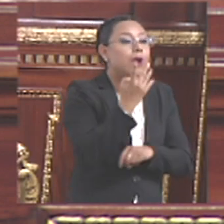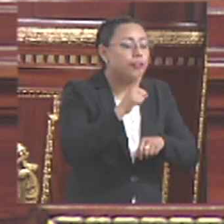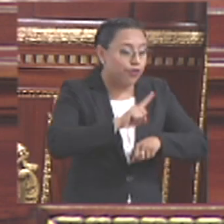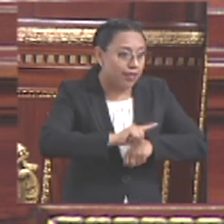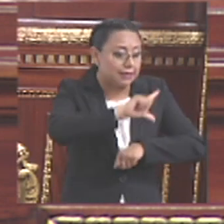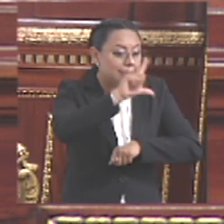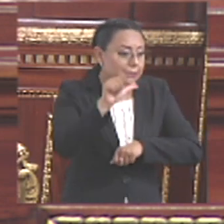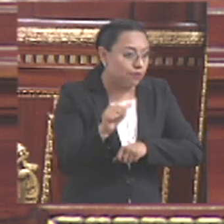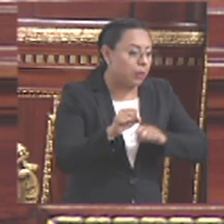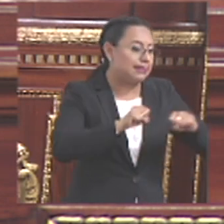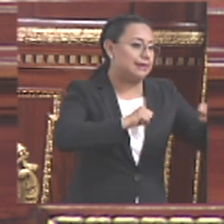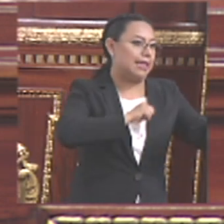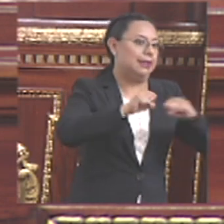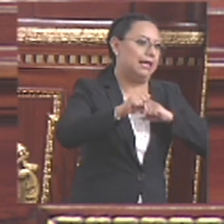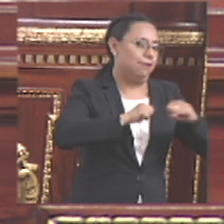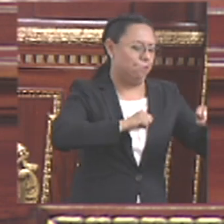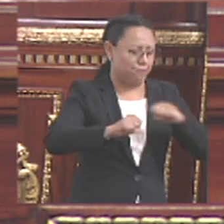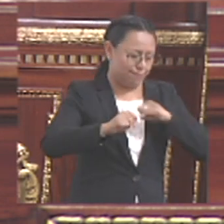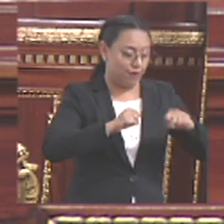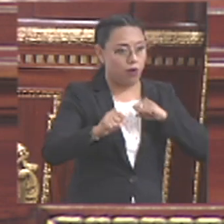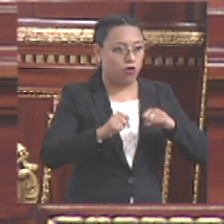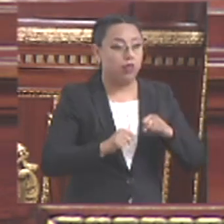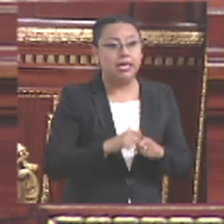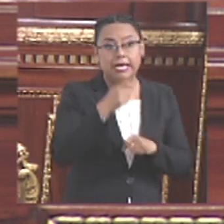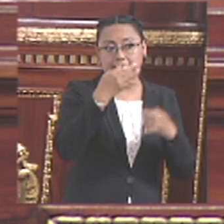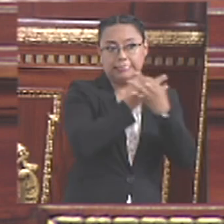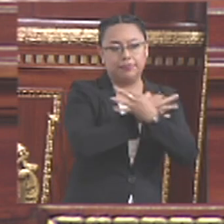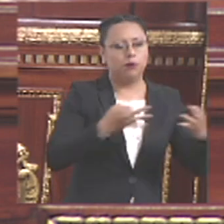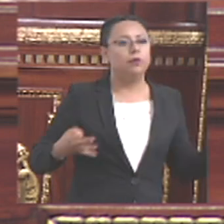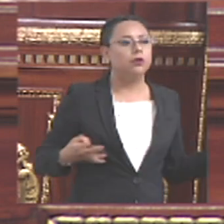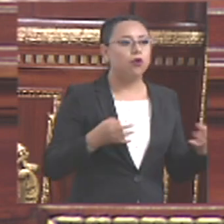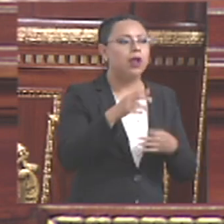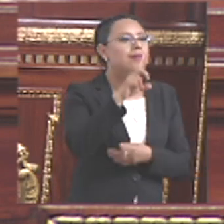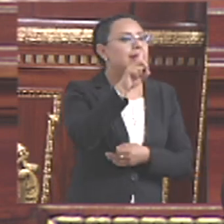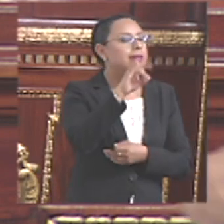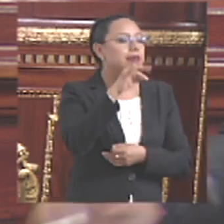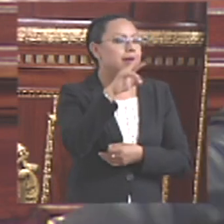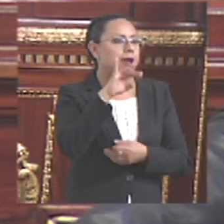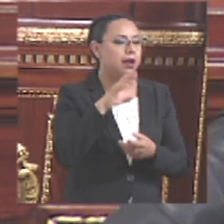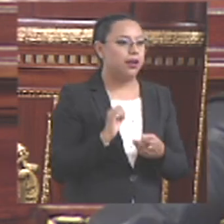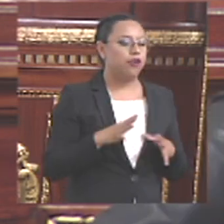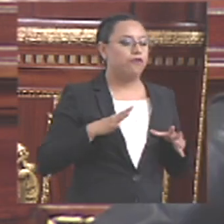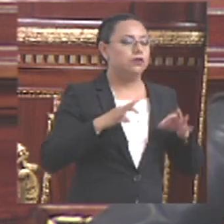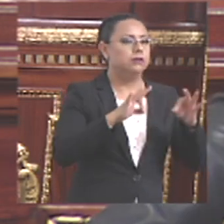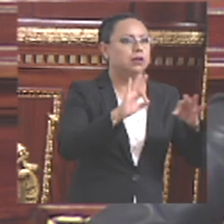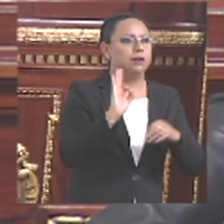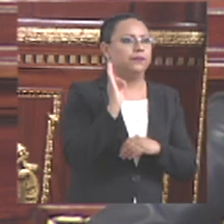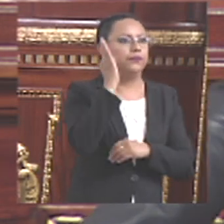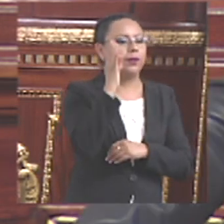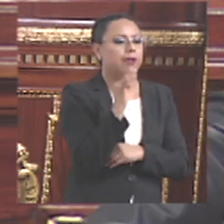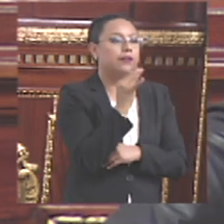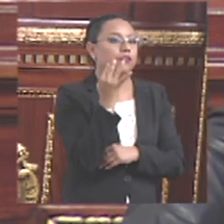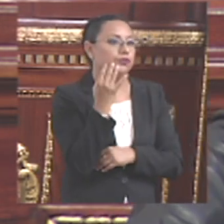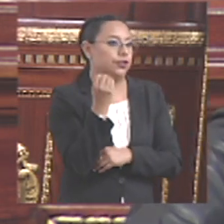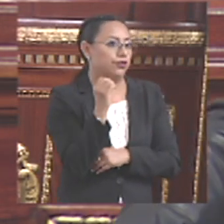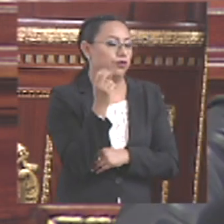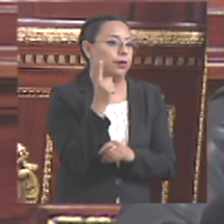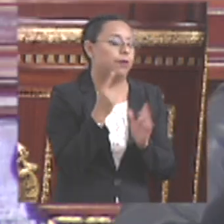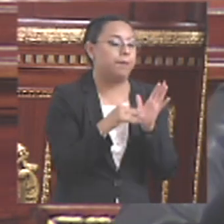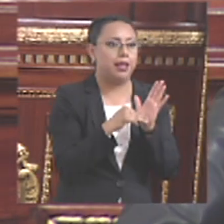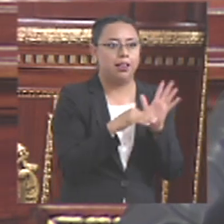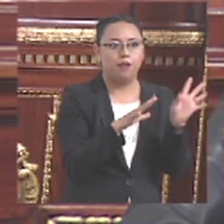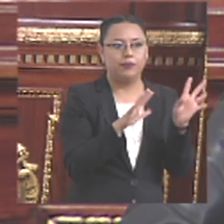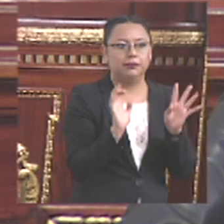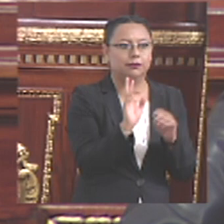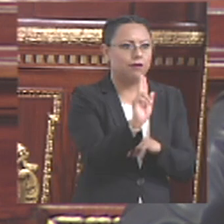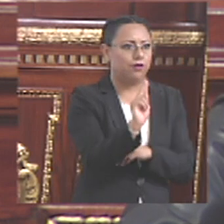del sismo, pues fue publicado en el Diario Oficial de la Federación el 14 de octubre de 1985.